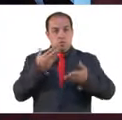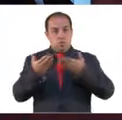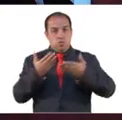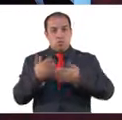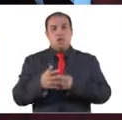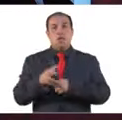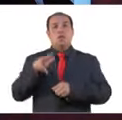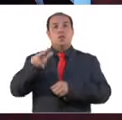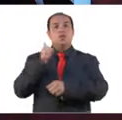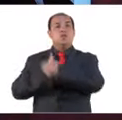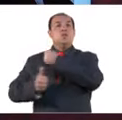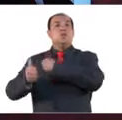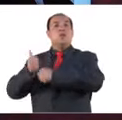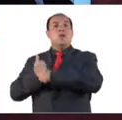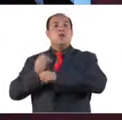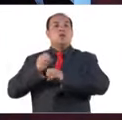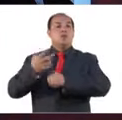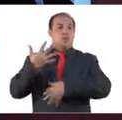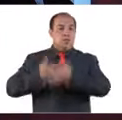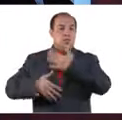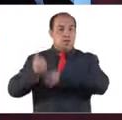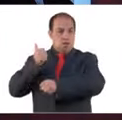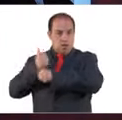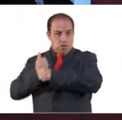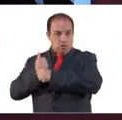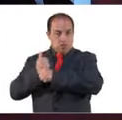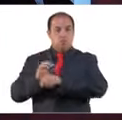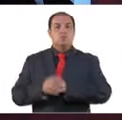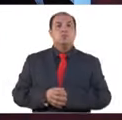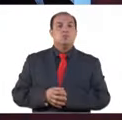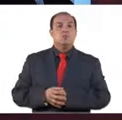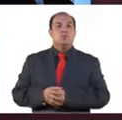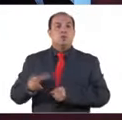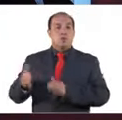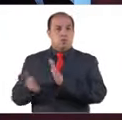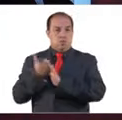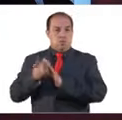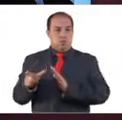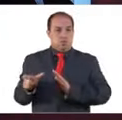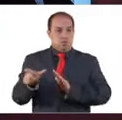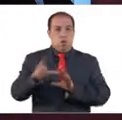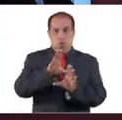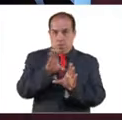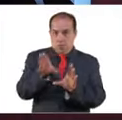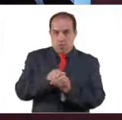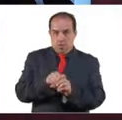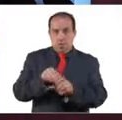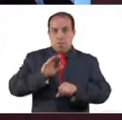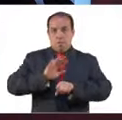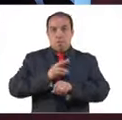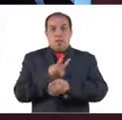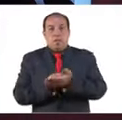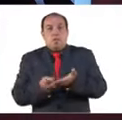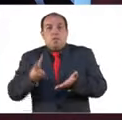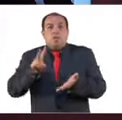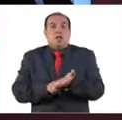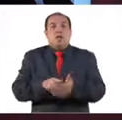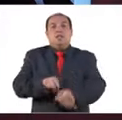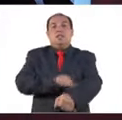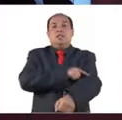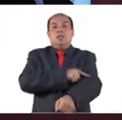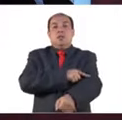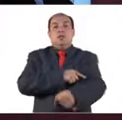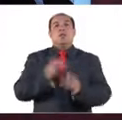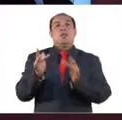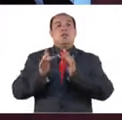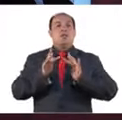años anteriores o los 15 años anteriores que se habían construido ciclovías. Perdón, sí, del total, o sea, se más que duplicó ya el tamaño de la red